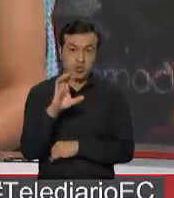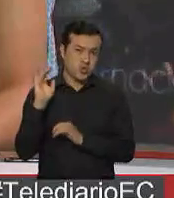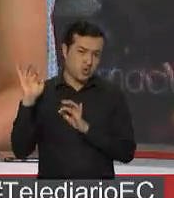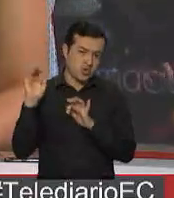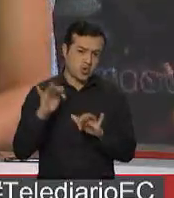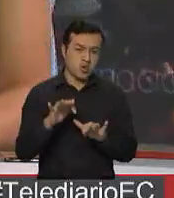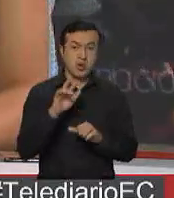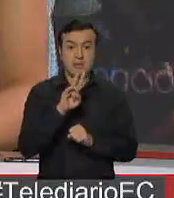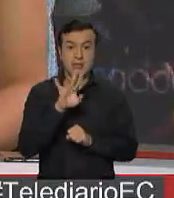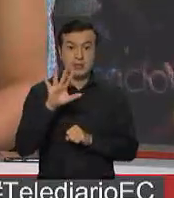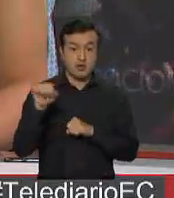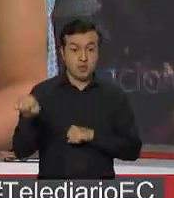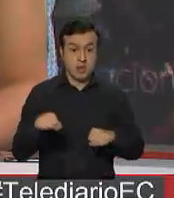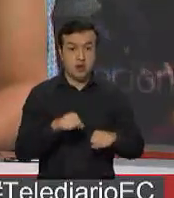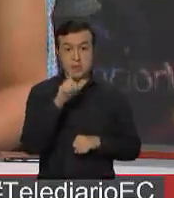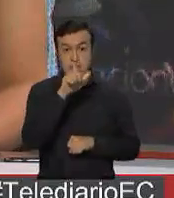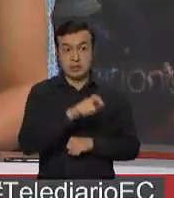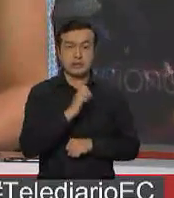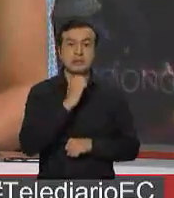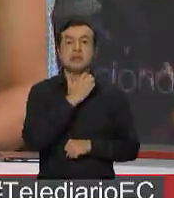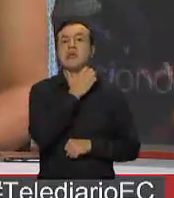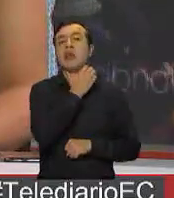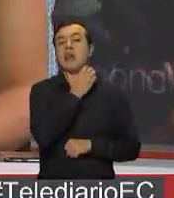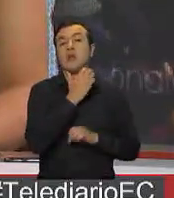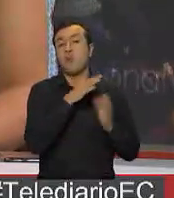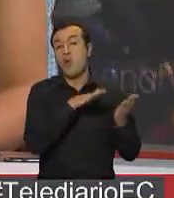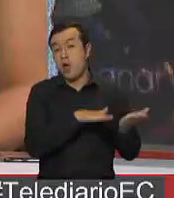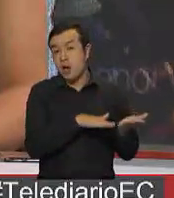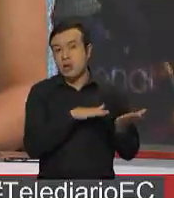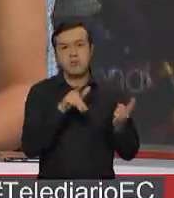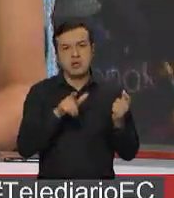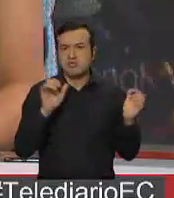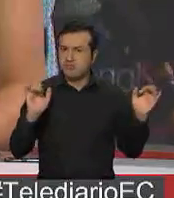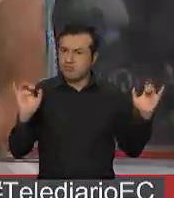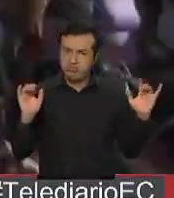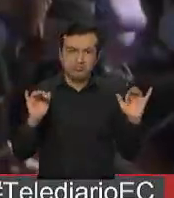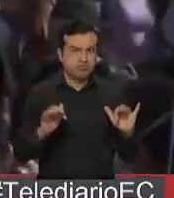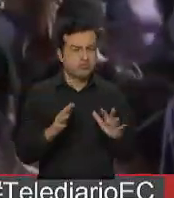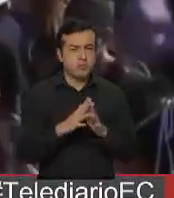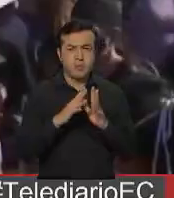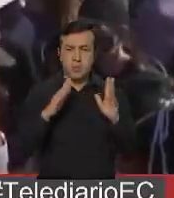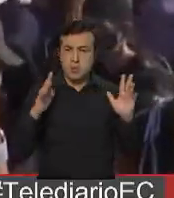el 25 de mayo, asfixiado por un policía durante su arresto.